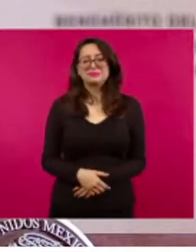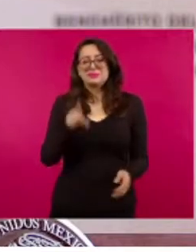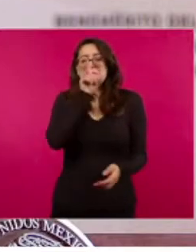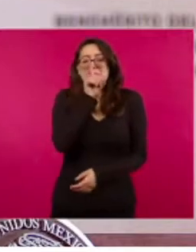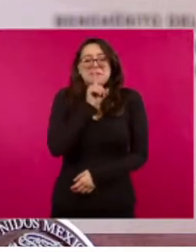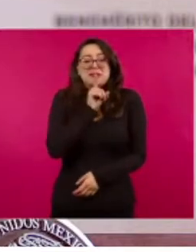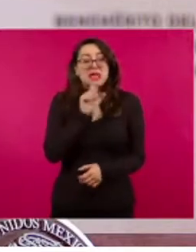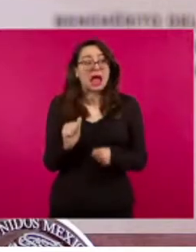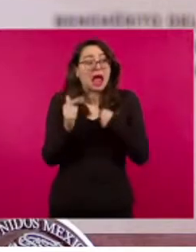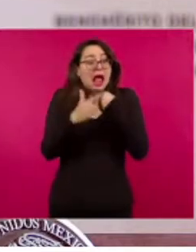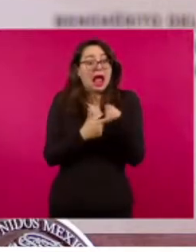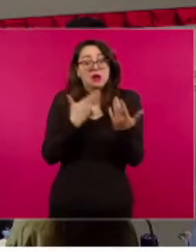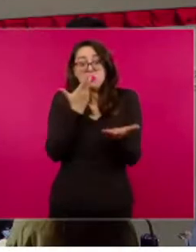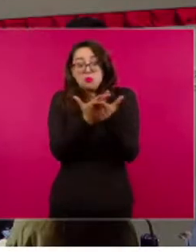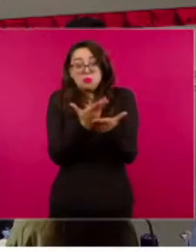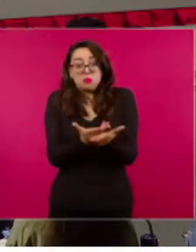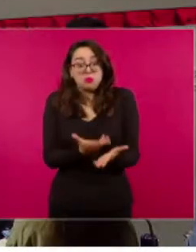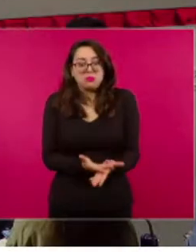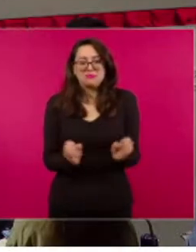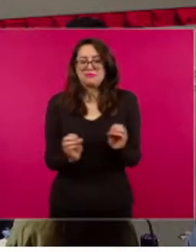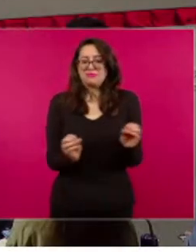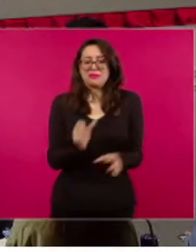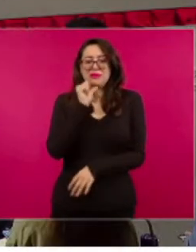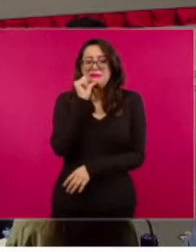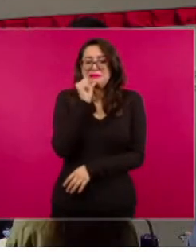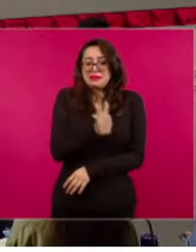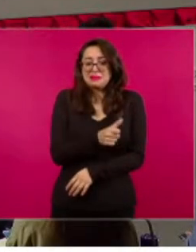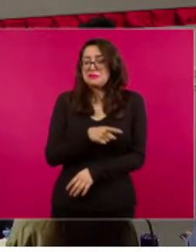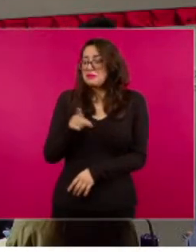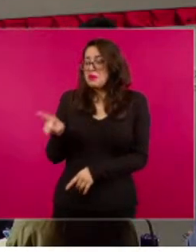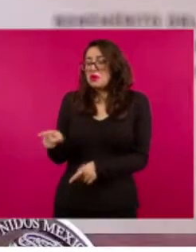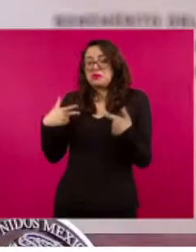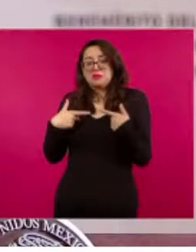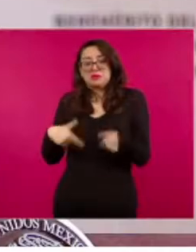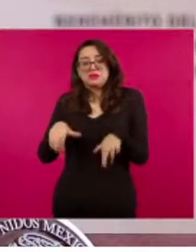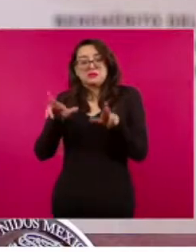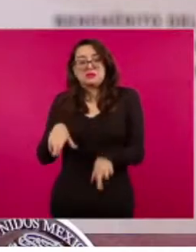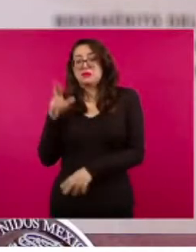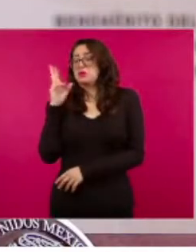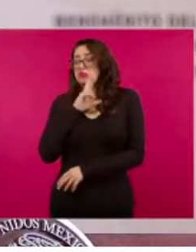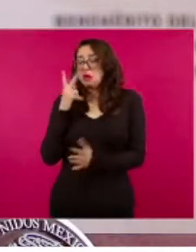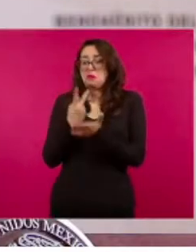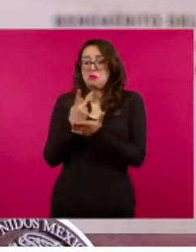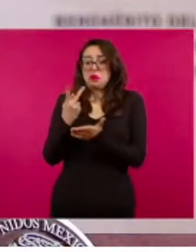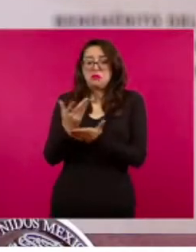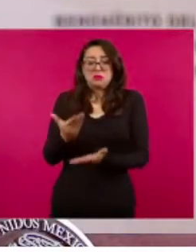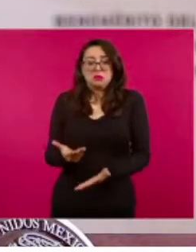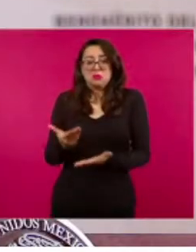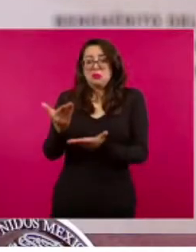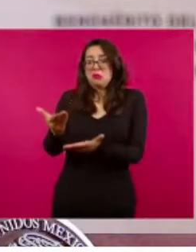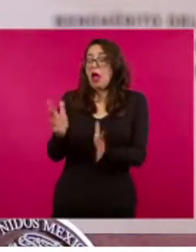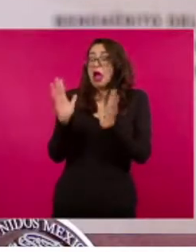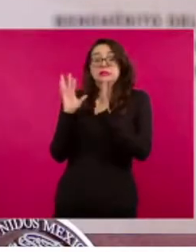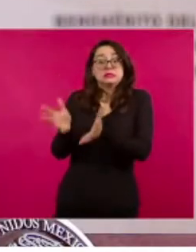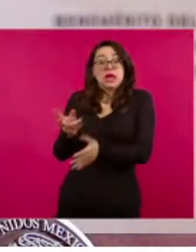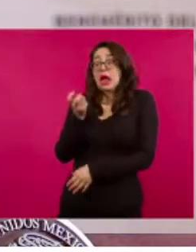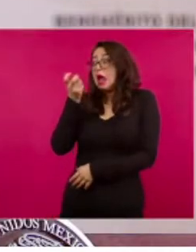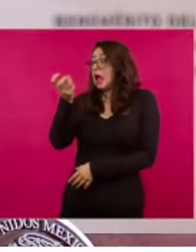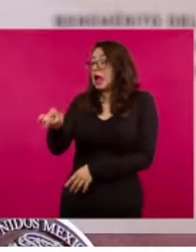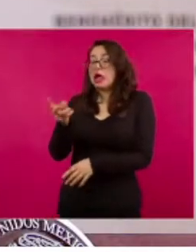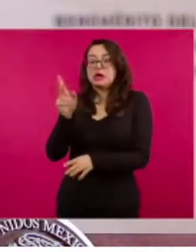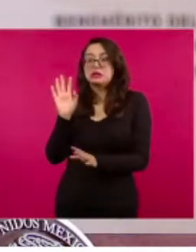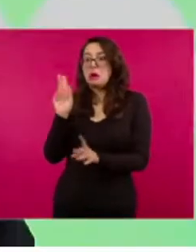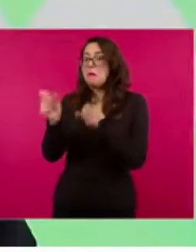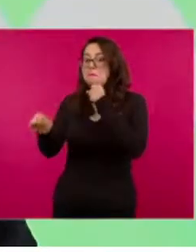salvo que un funcionario fue a entregar un premio. Eso es todo su fuente. Pero como les decía al principio de esta